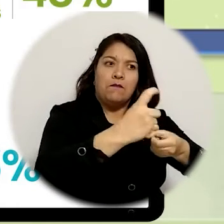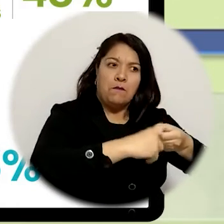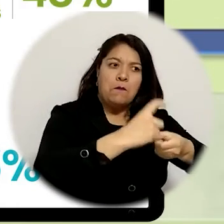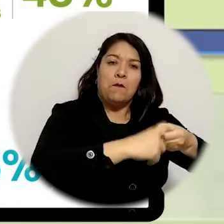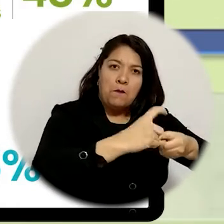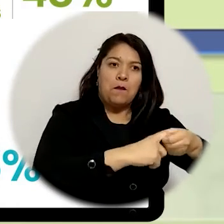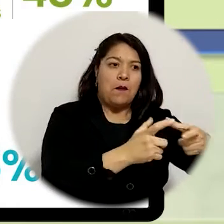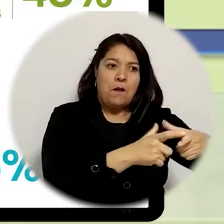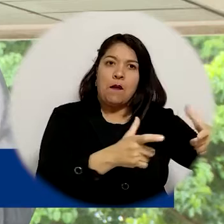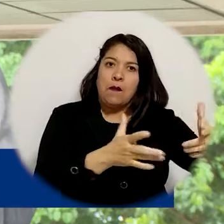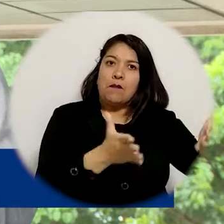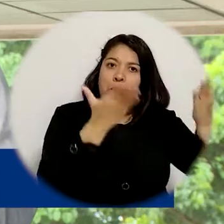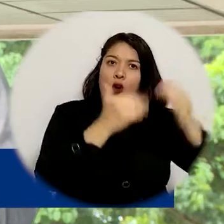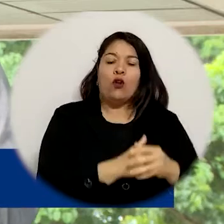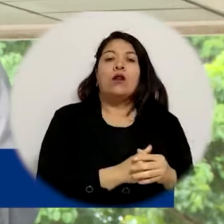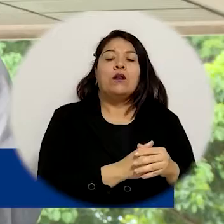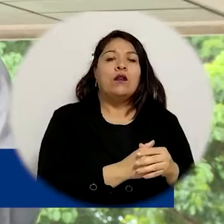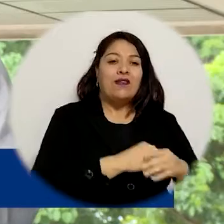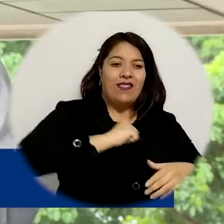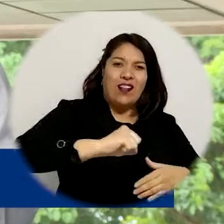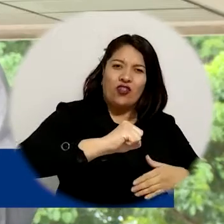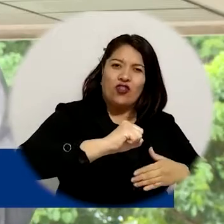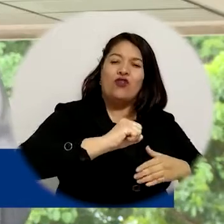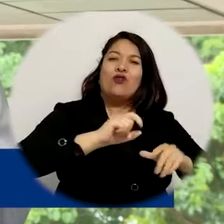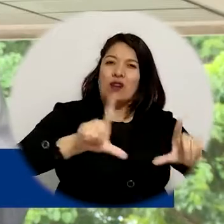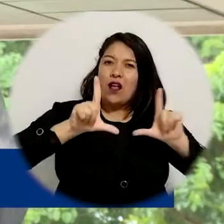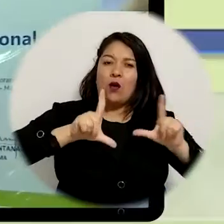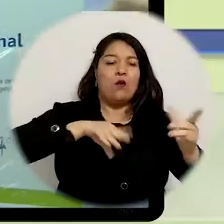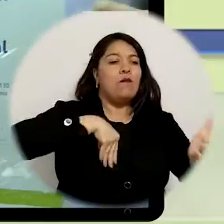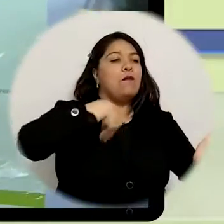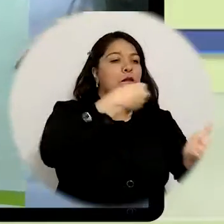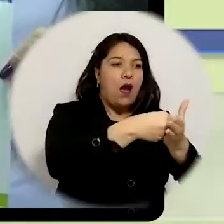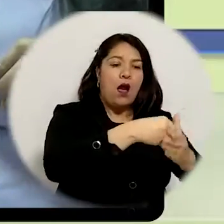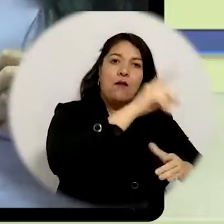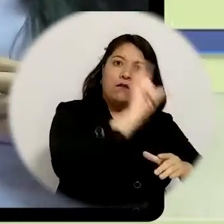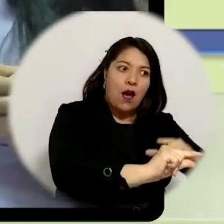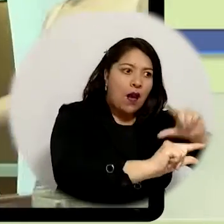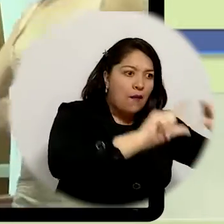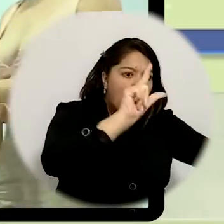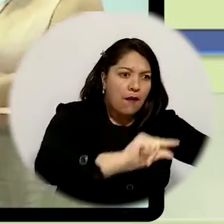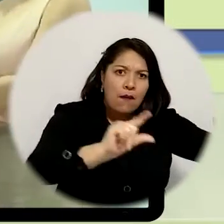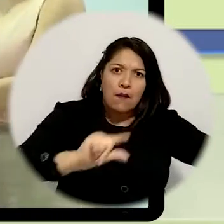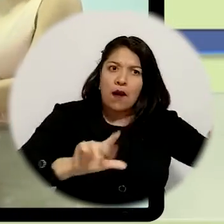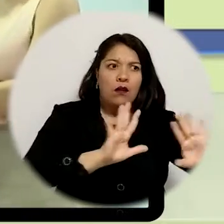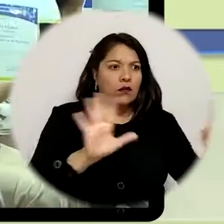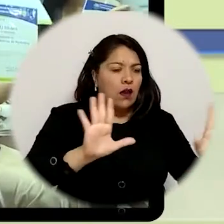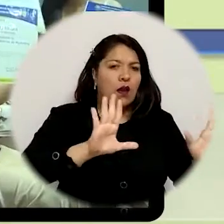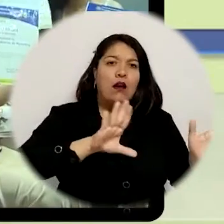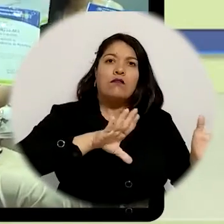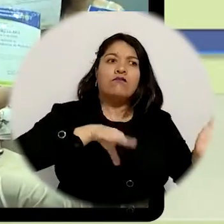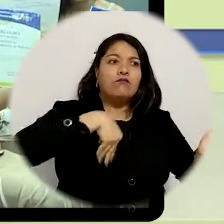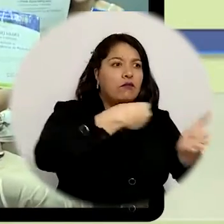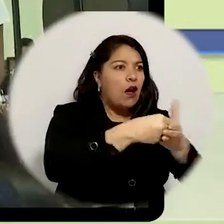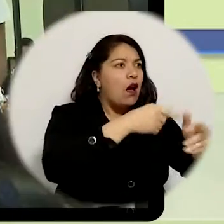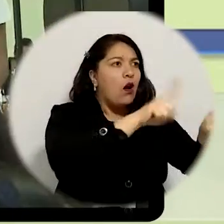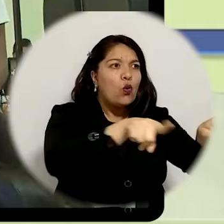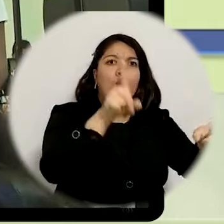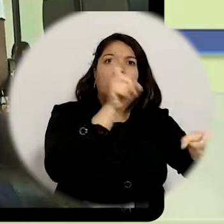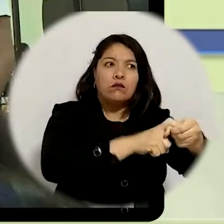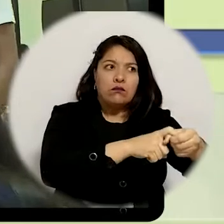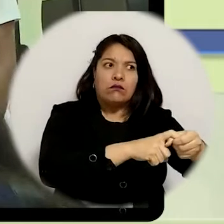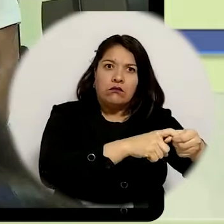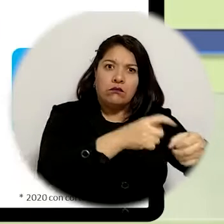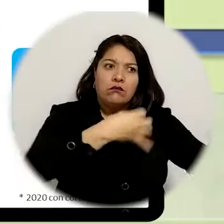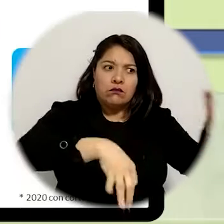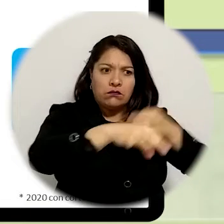matrícula, la disminución del derecho de grado, la disminución del costo de los diplomados, las exoneraciones de matrícula, los programas de matrícula por trabajo, en